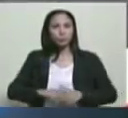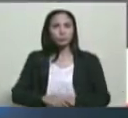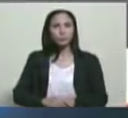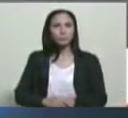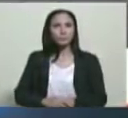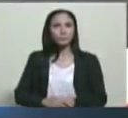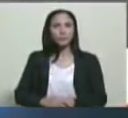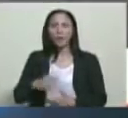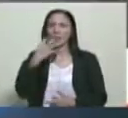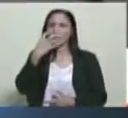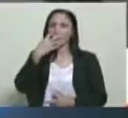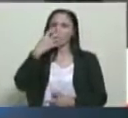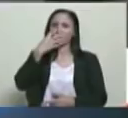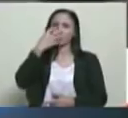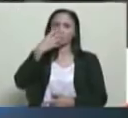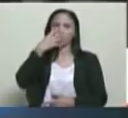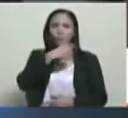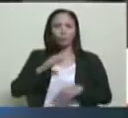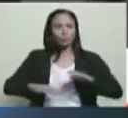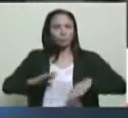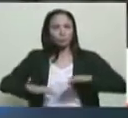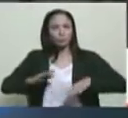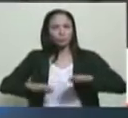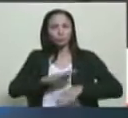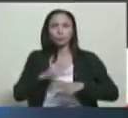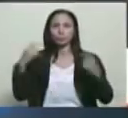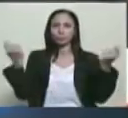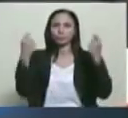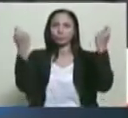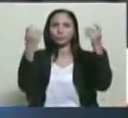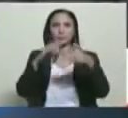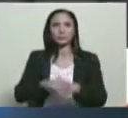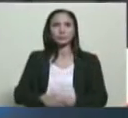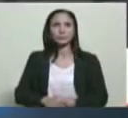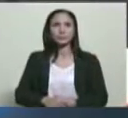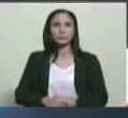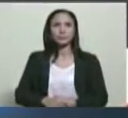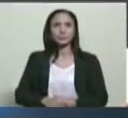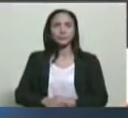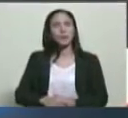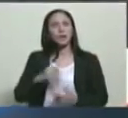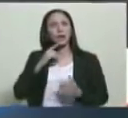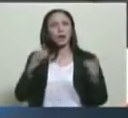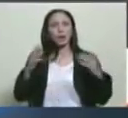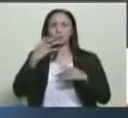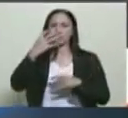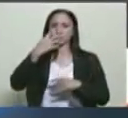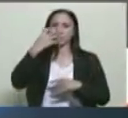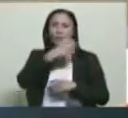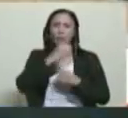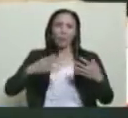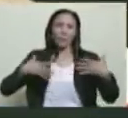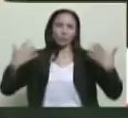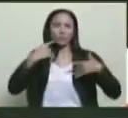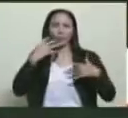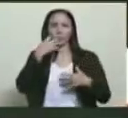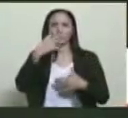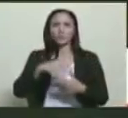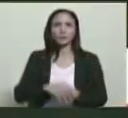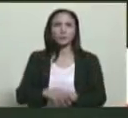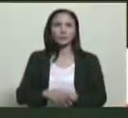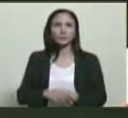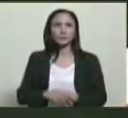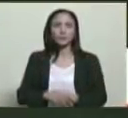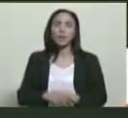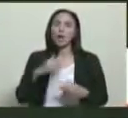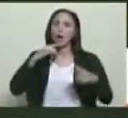ustedes, consignas, consignas, consignas. Y después viene como una avalancha, un tsunami de gritos y de emoción. Nos abrazamos, nos